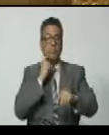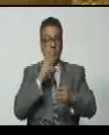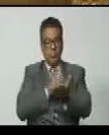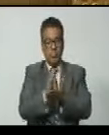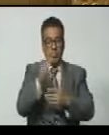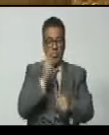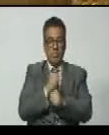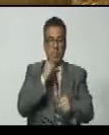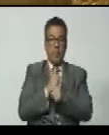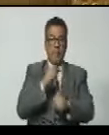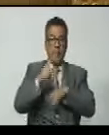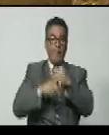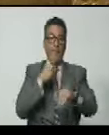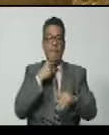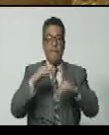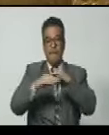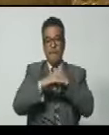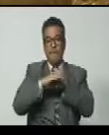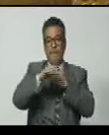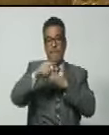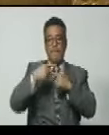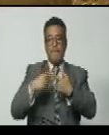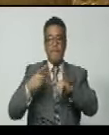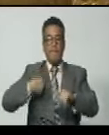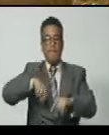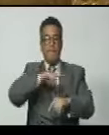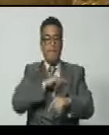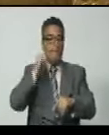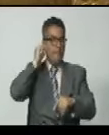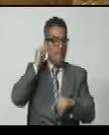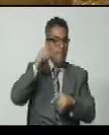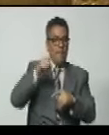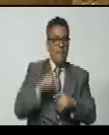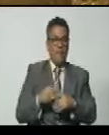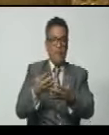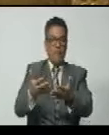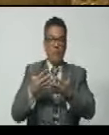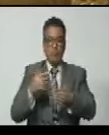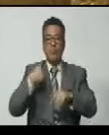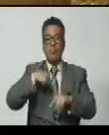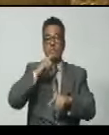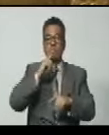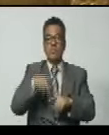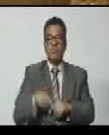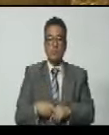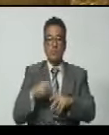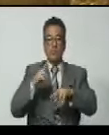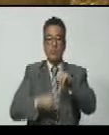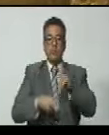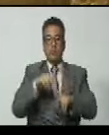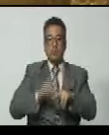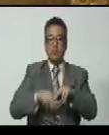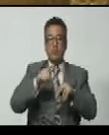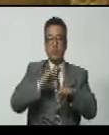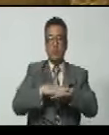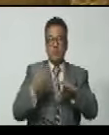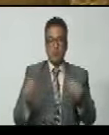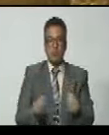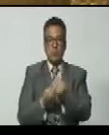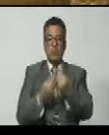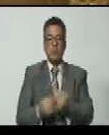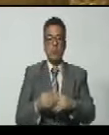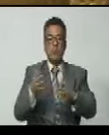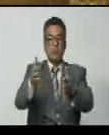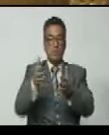sigamos avanzando por una mayor igualdad y equidad por nuestras mujeres, porque nos los merecemos. porque lo hemos construido, porque junto a un conductor